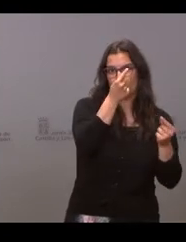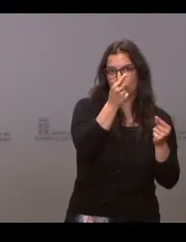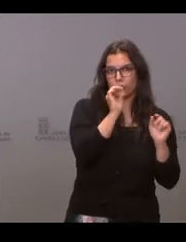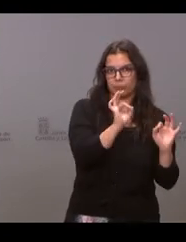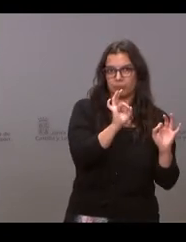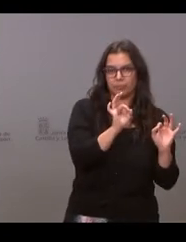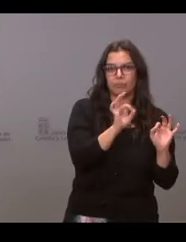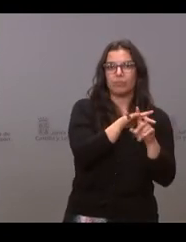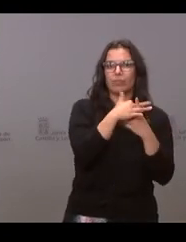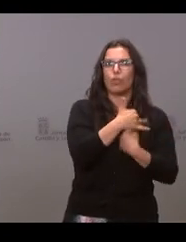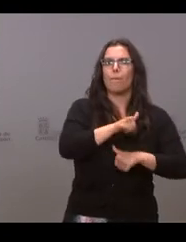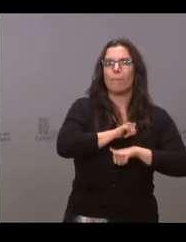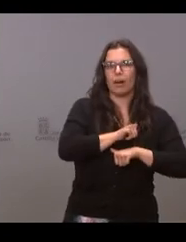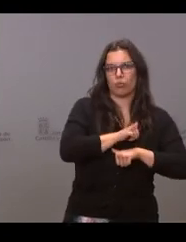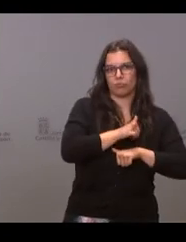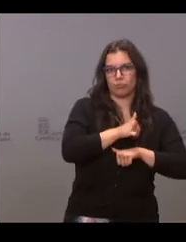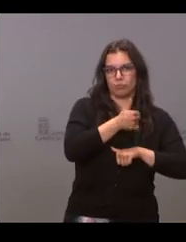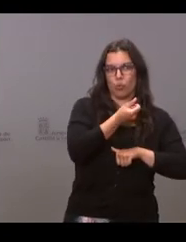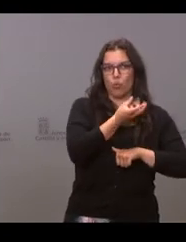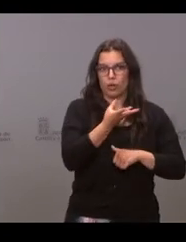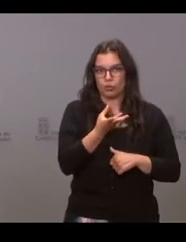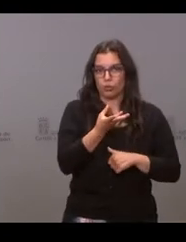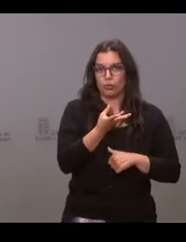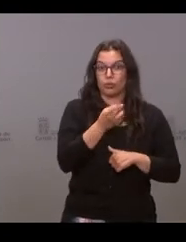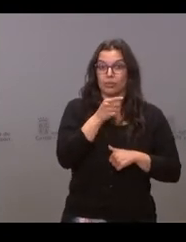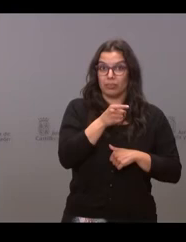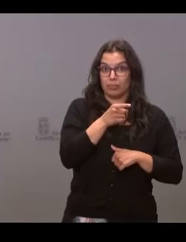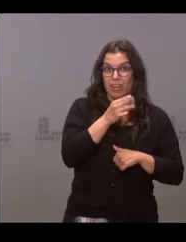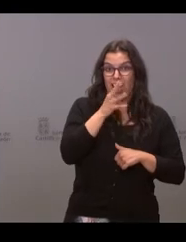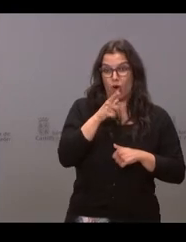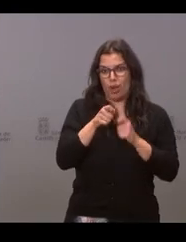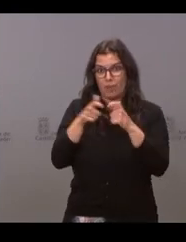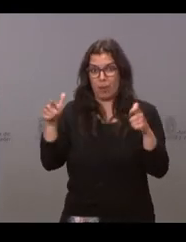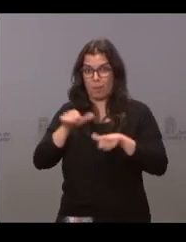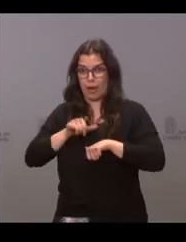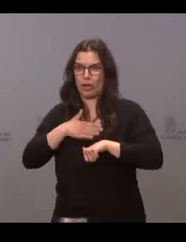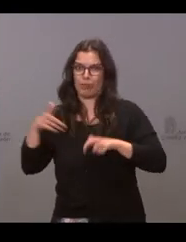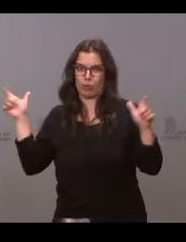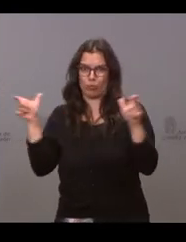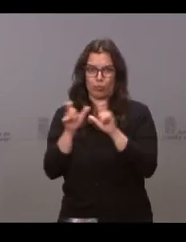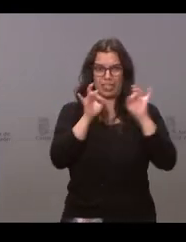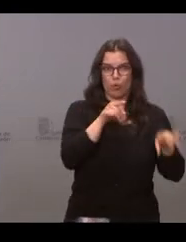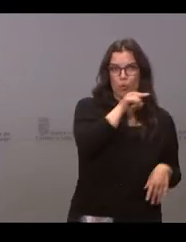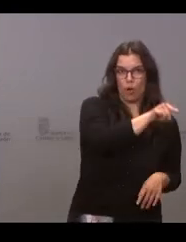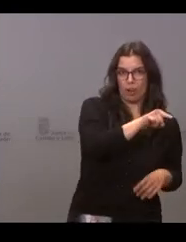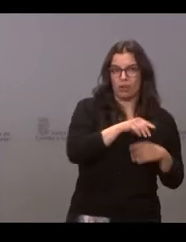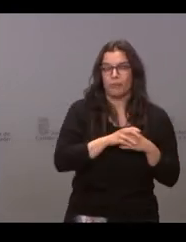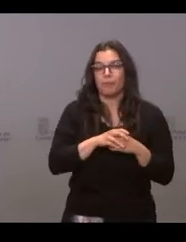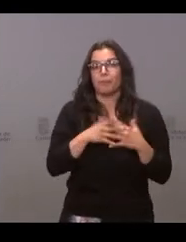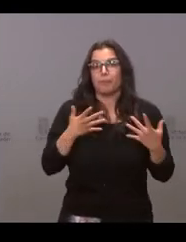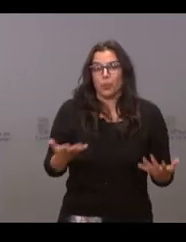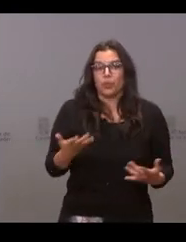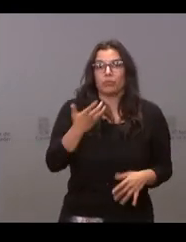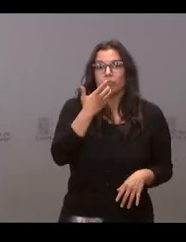situación de desempleo pues eso es lo que queremos recuperar es verdad que mientras haya